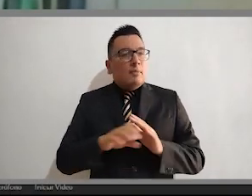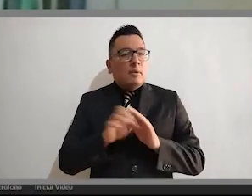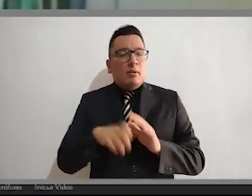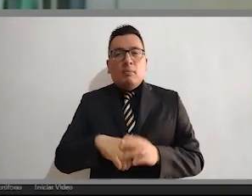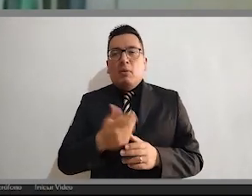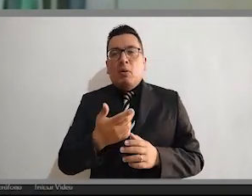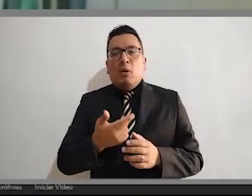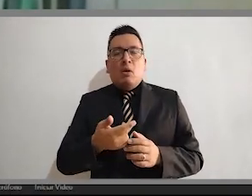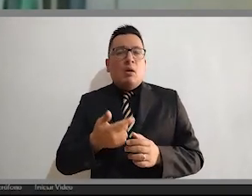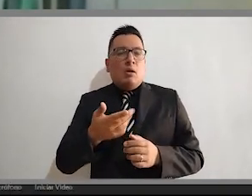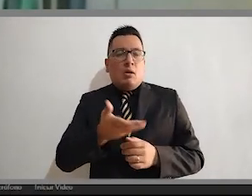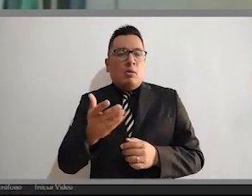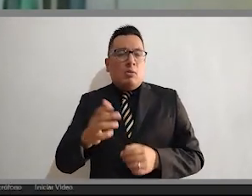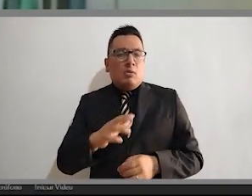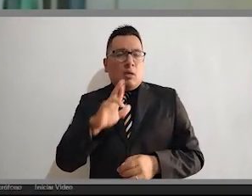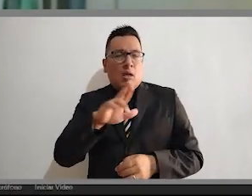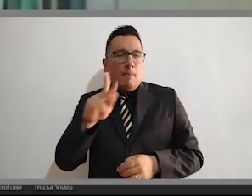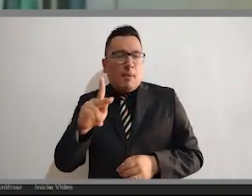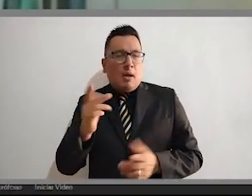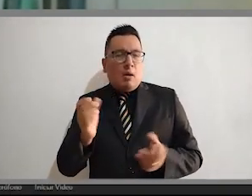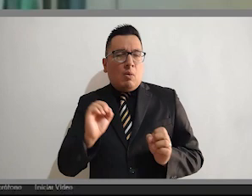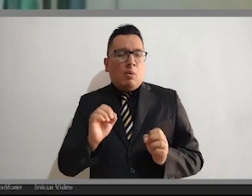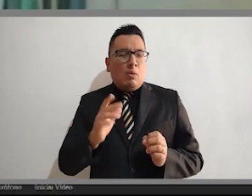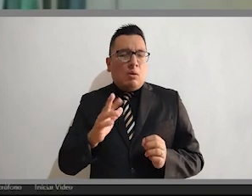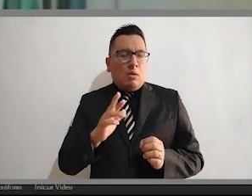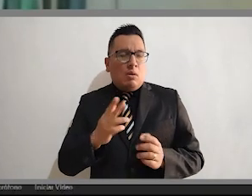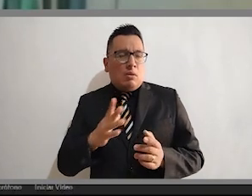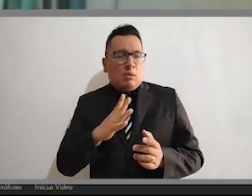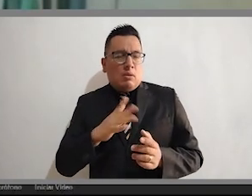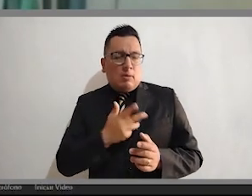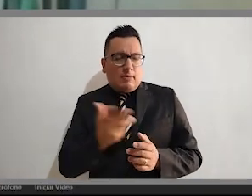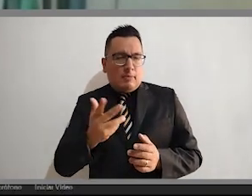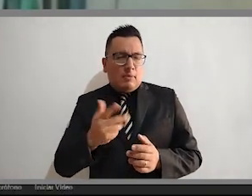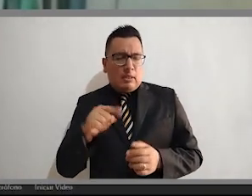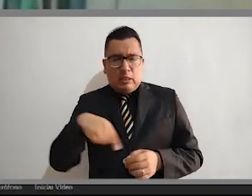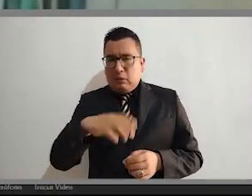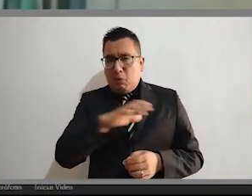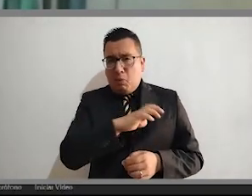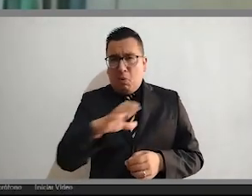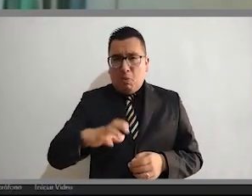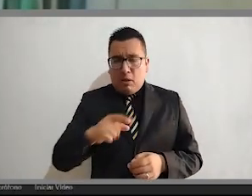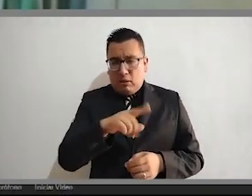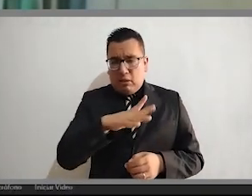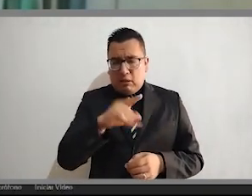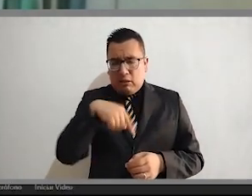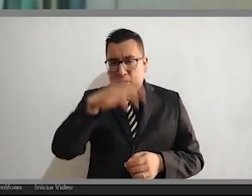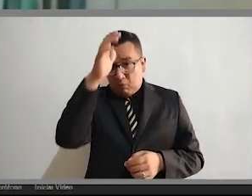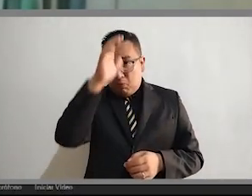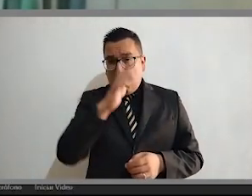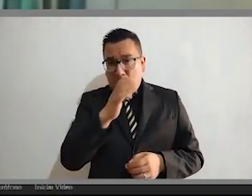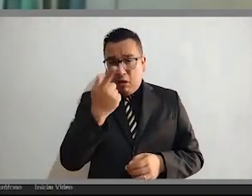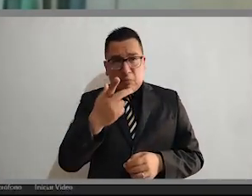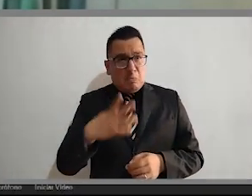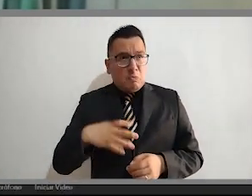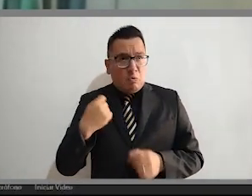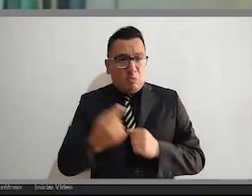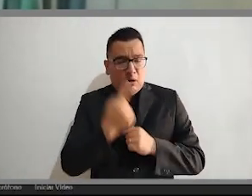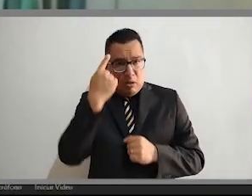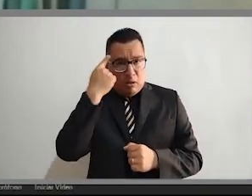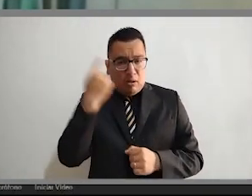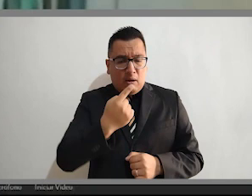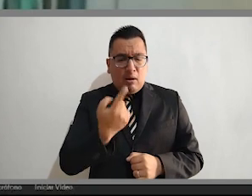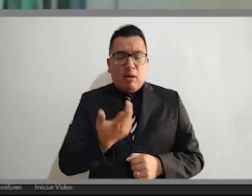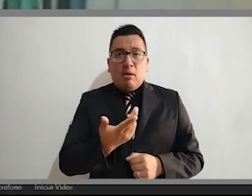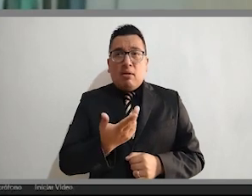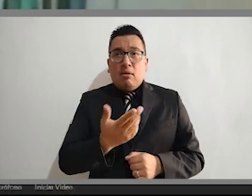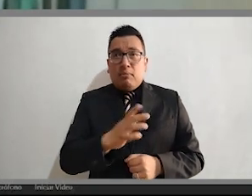representación proporcional en las candidaturas en Coahuila. Coahuila es uno de los estados pioneros de la paridad. También ahora con lo de las gubernaturas, por